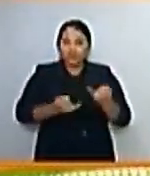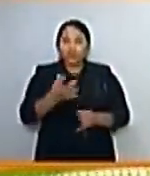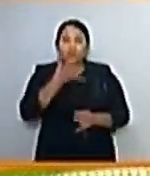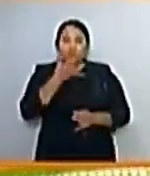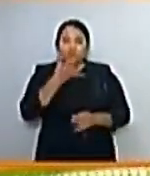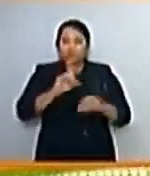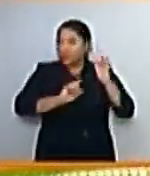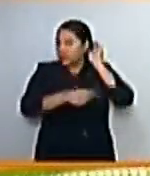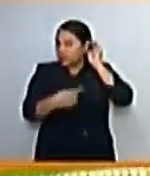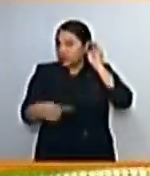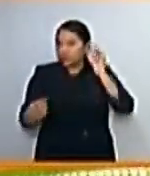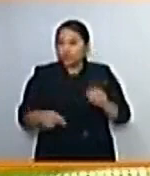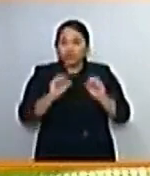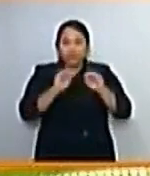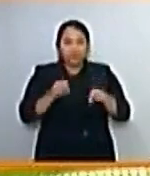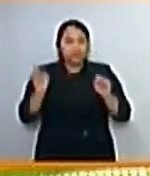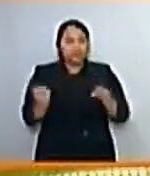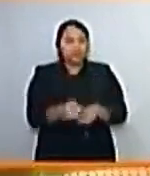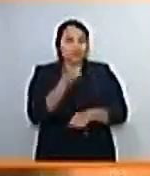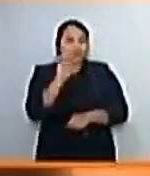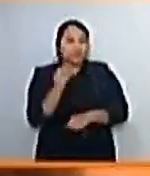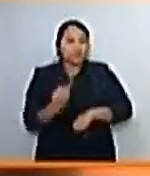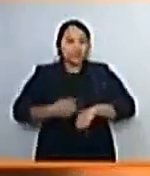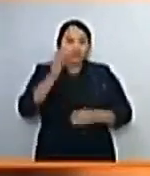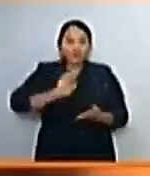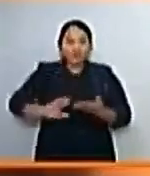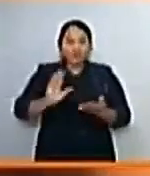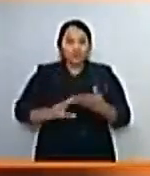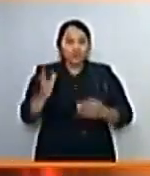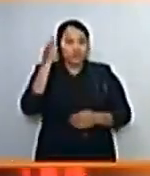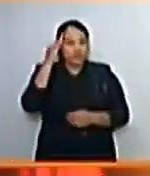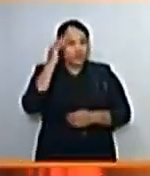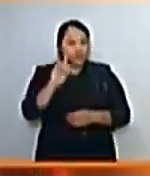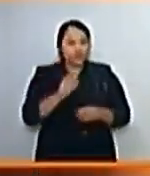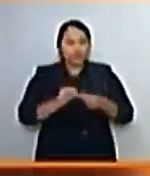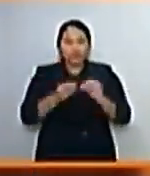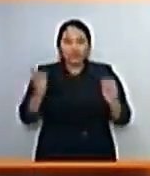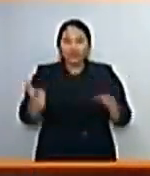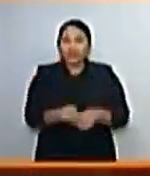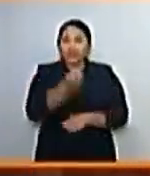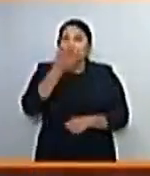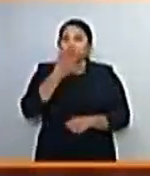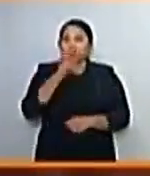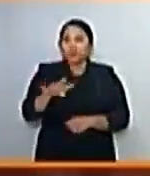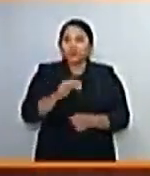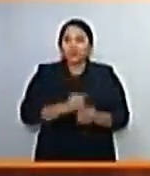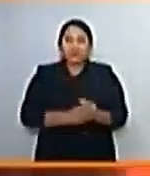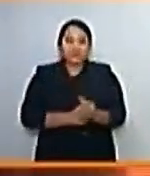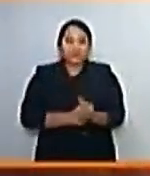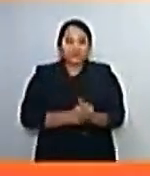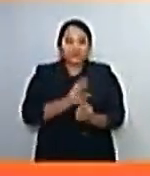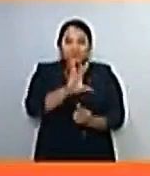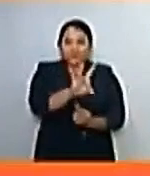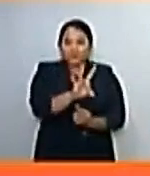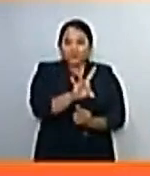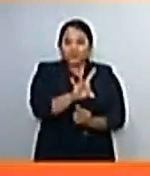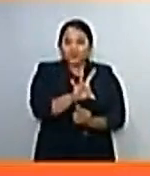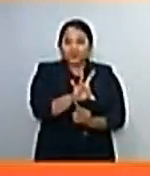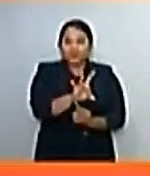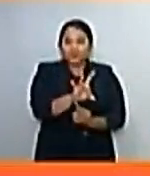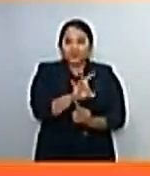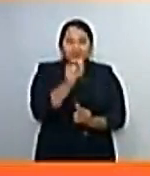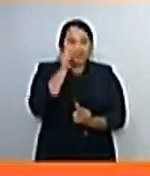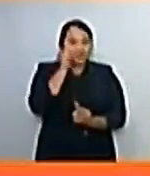diaria, en el cual puedes ganar 60 veces tu inversión. Conocemos el primer dígito. Suerte porque este es el 8. Segundo